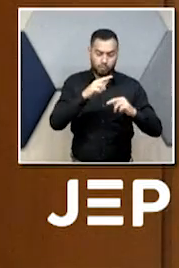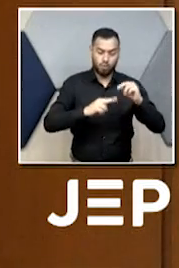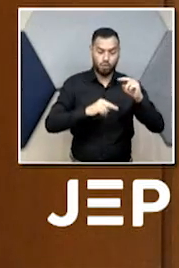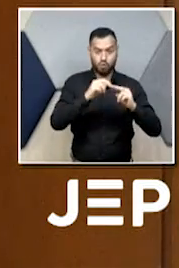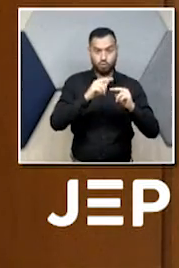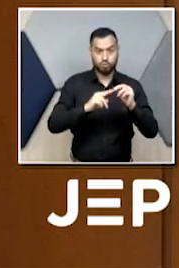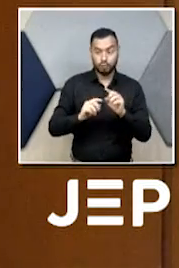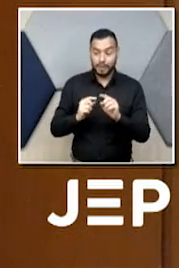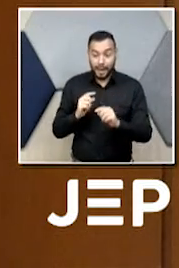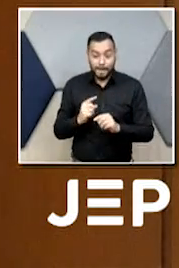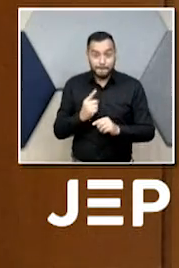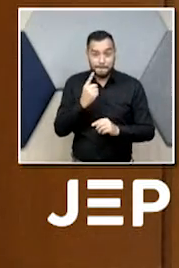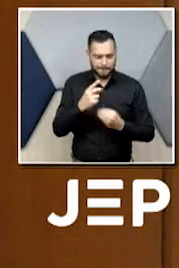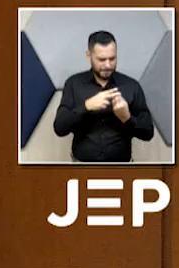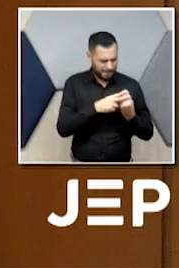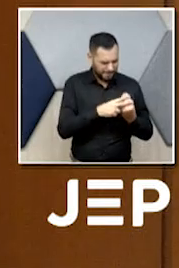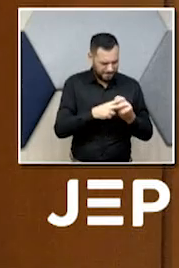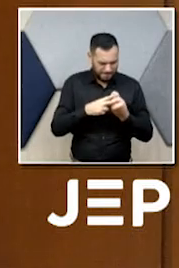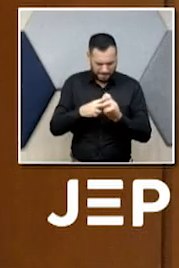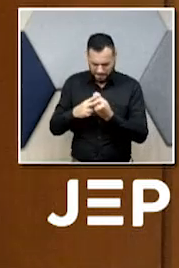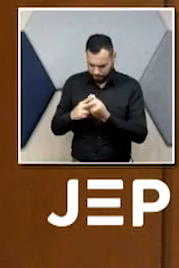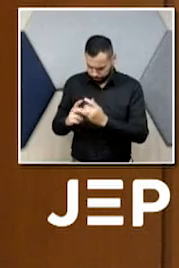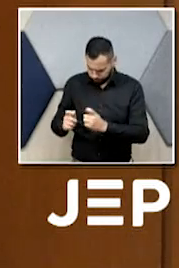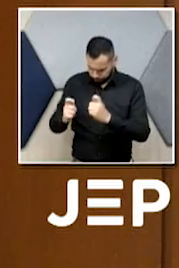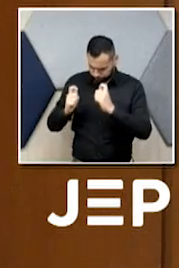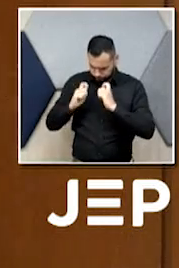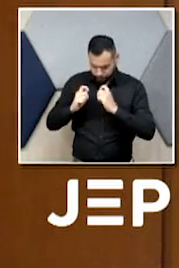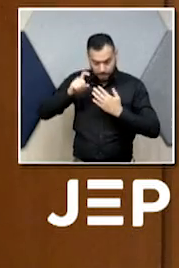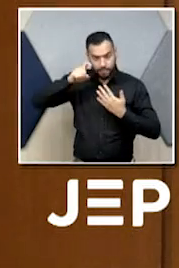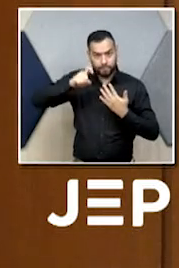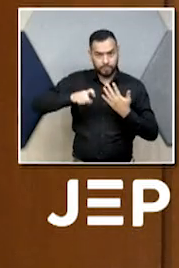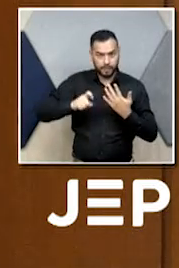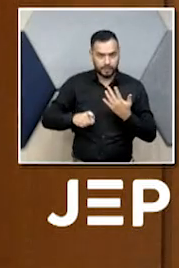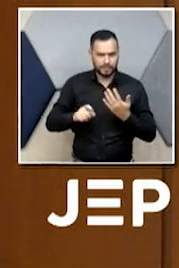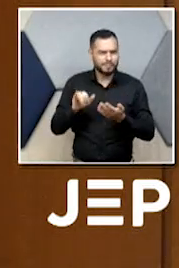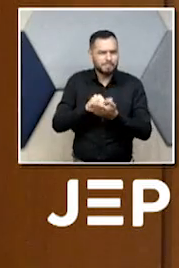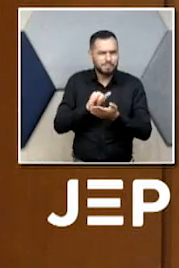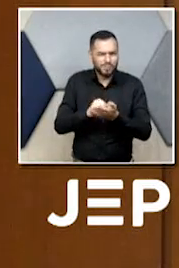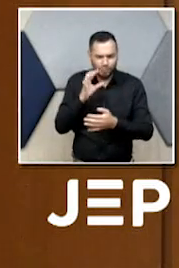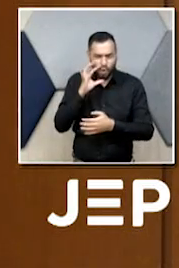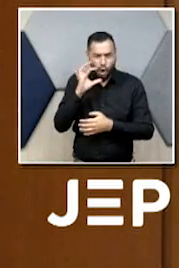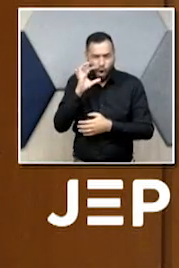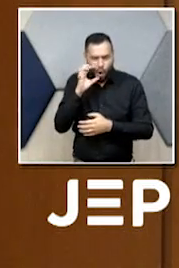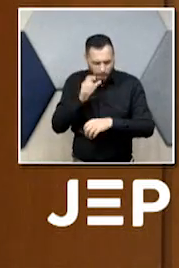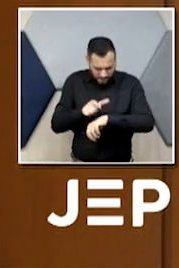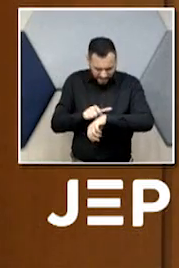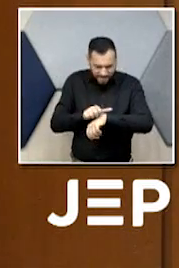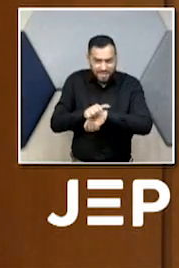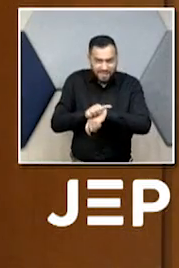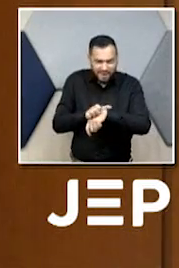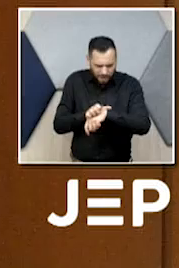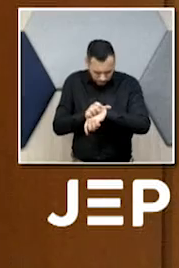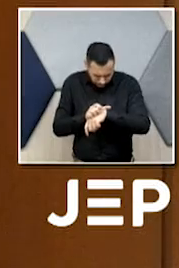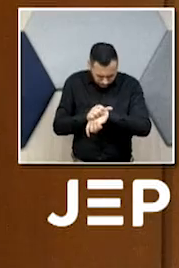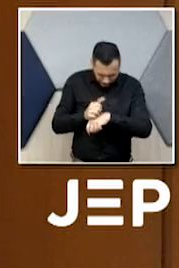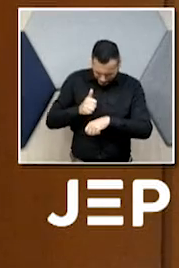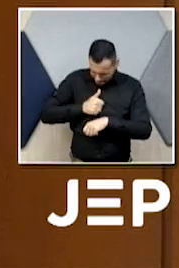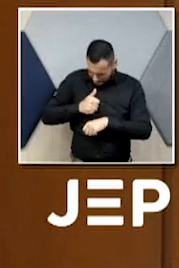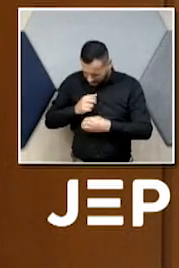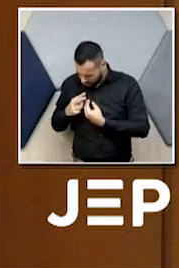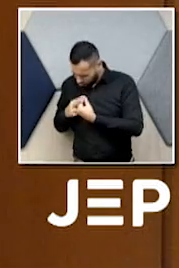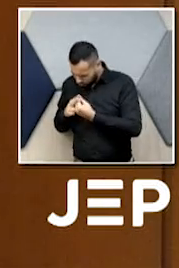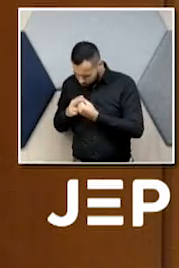hemos necesitado, como un relojero que tiene que armar sus propias herramientas para construir un